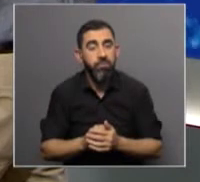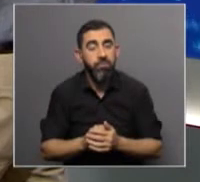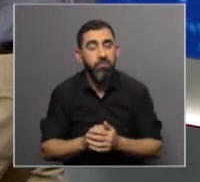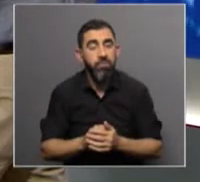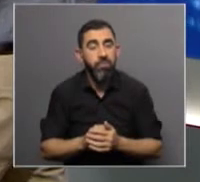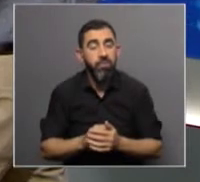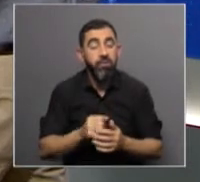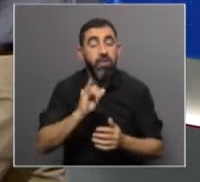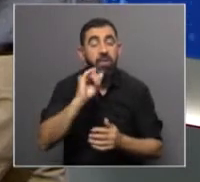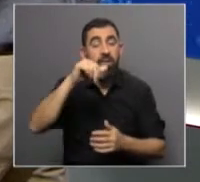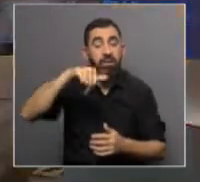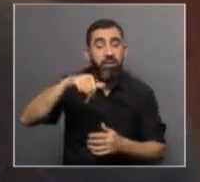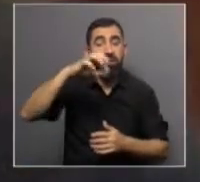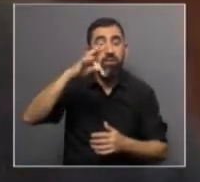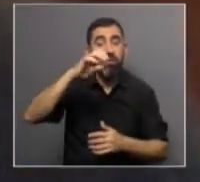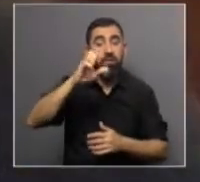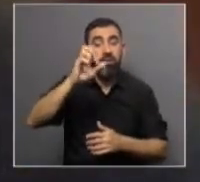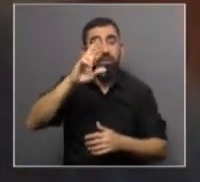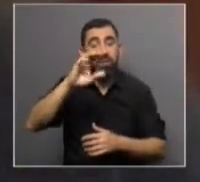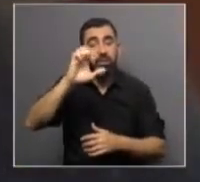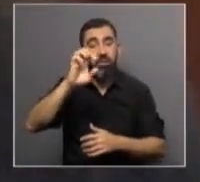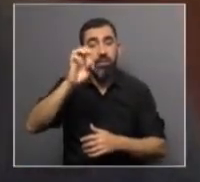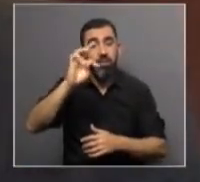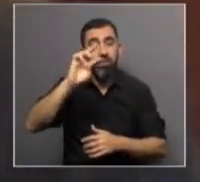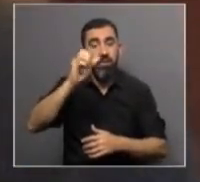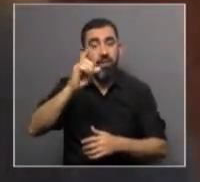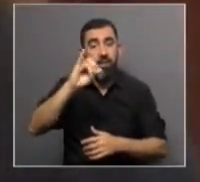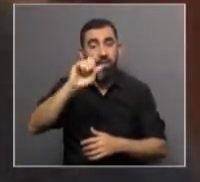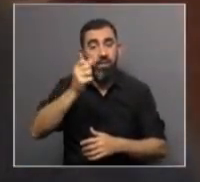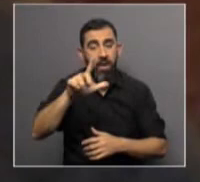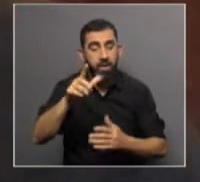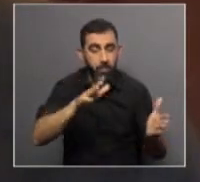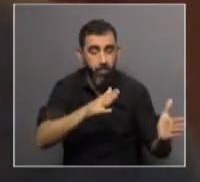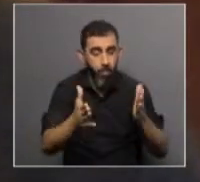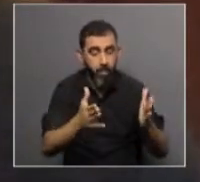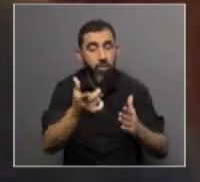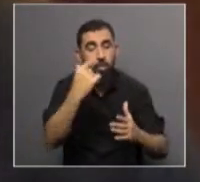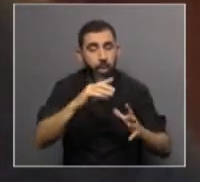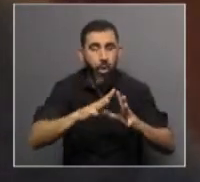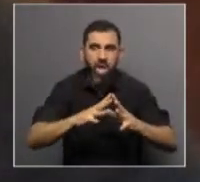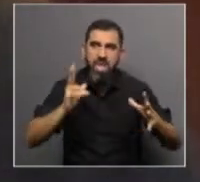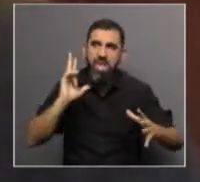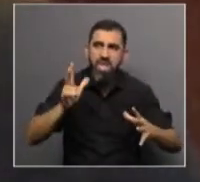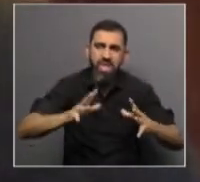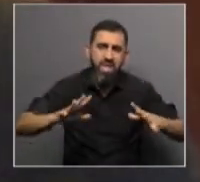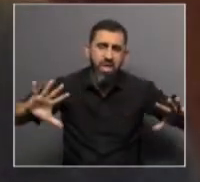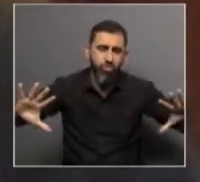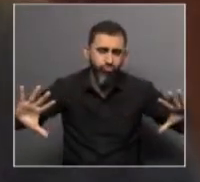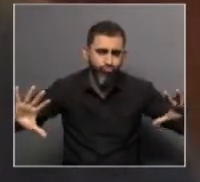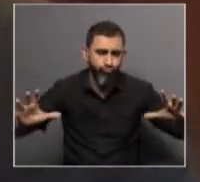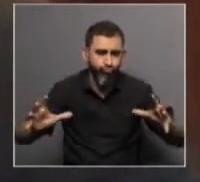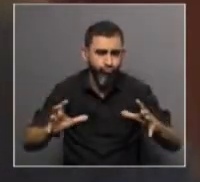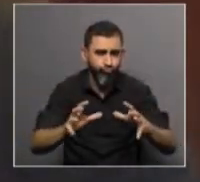interestadial. Pero el tamaño de los mantos de hielo en Beringia había disminuido